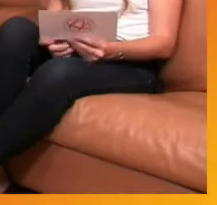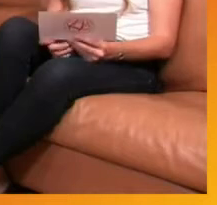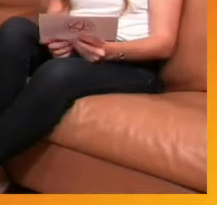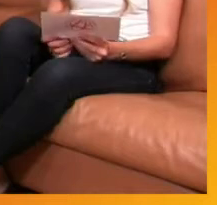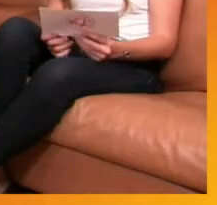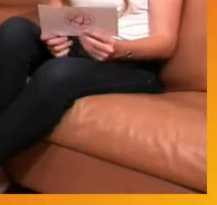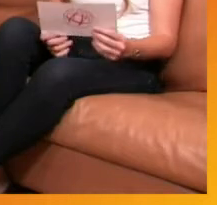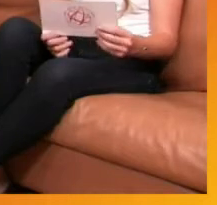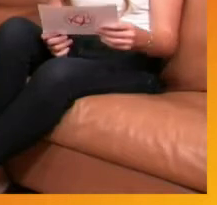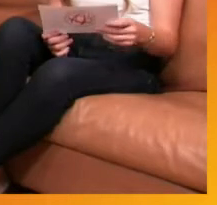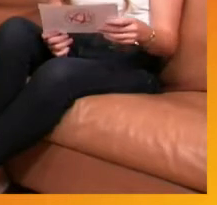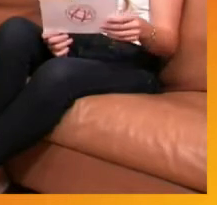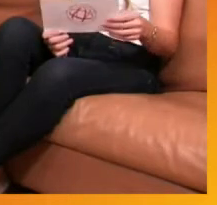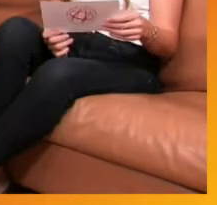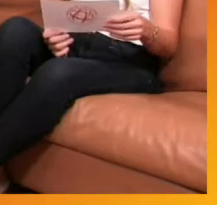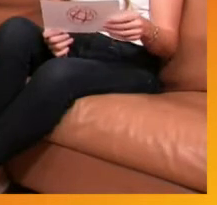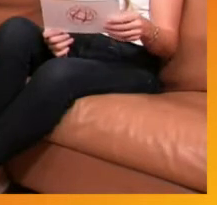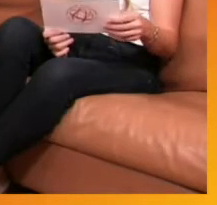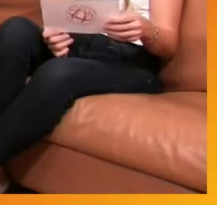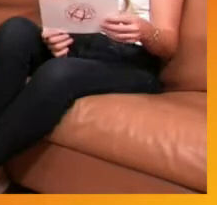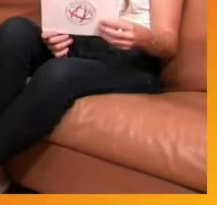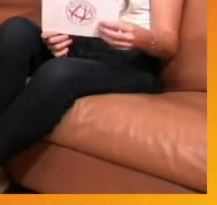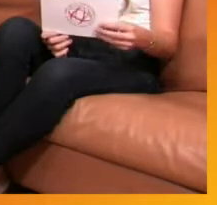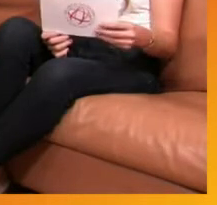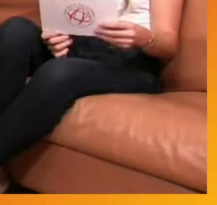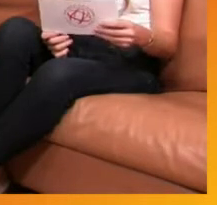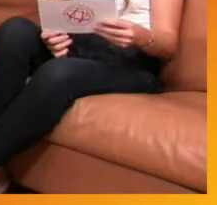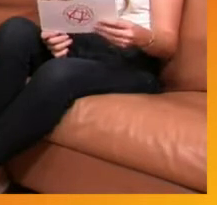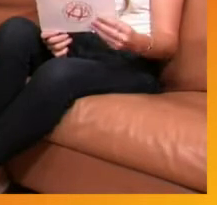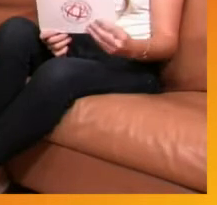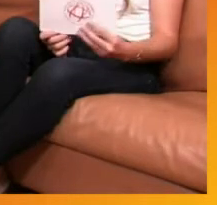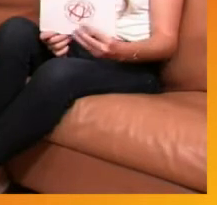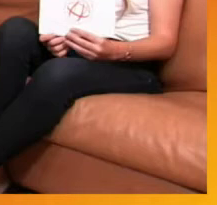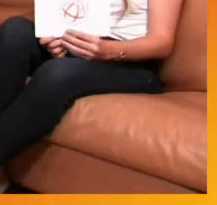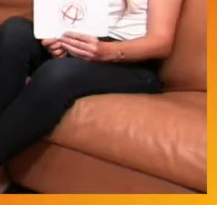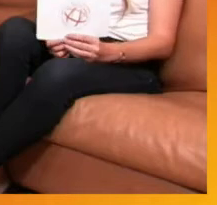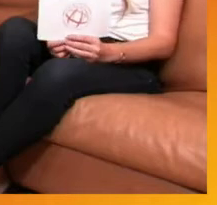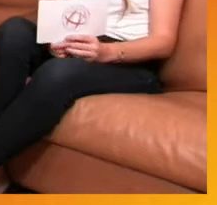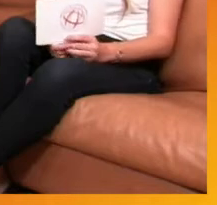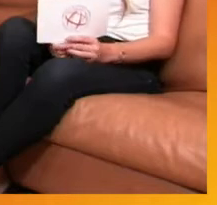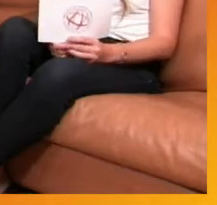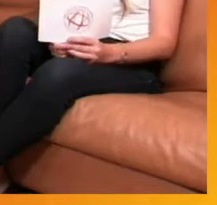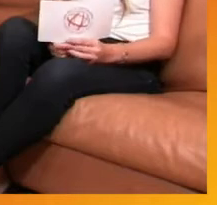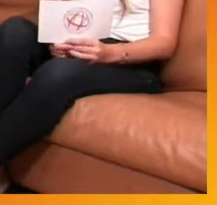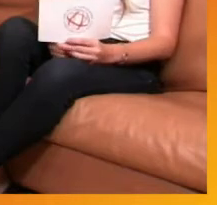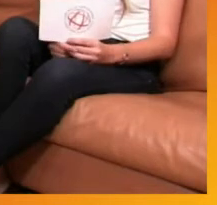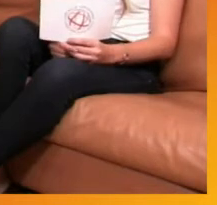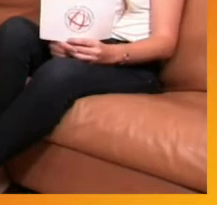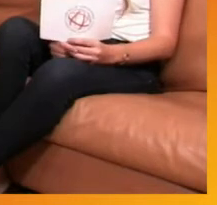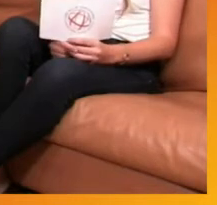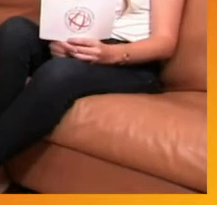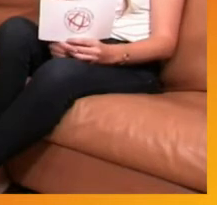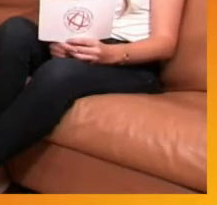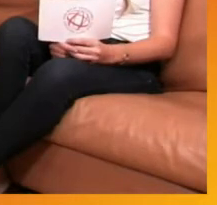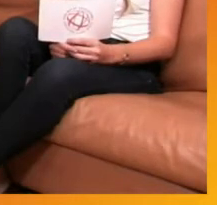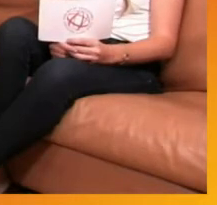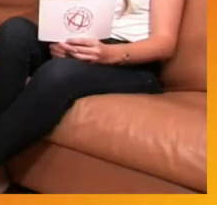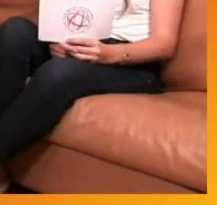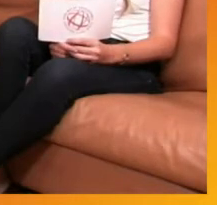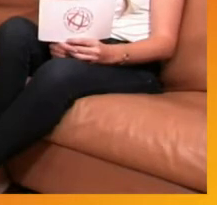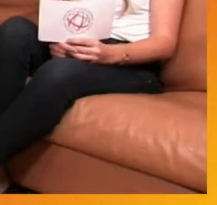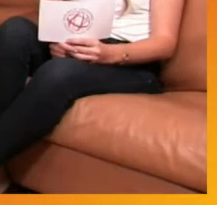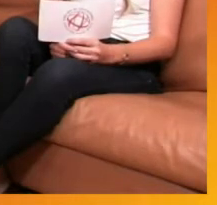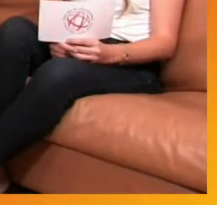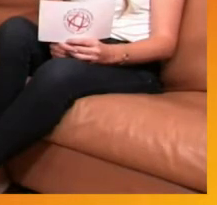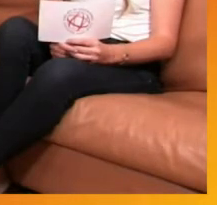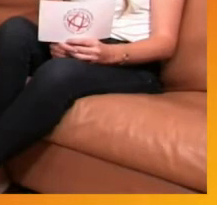LinkedIn sobre cómo buscar todo lo que se necesita para sacarle partido a esta red social y profesional. Así